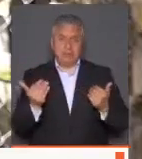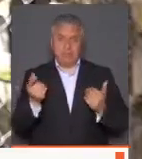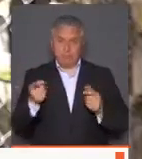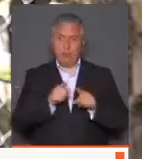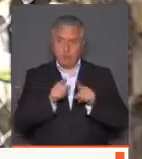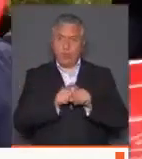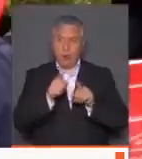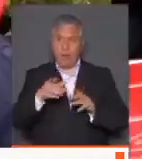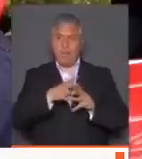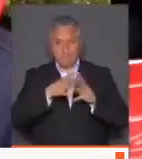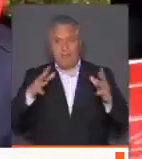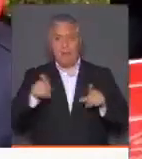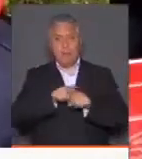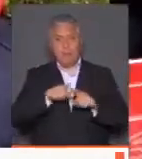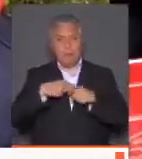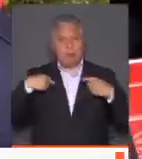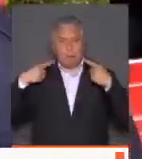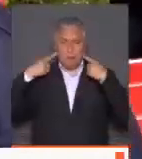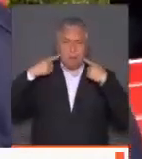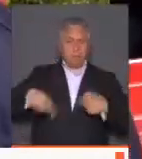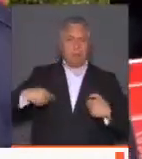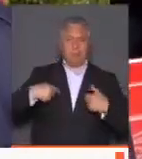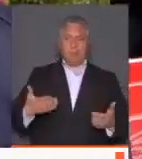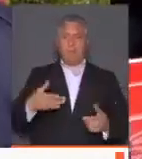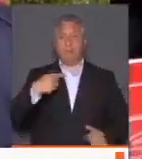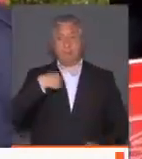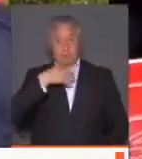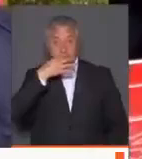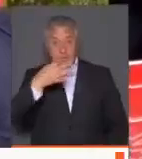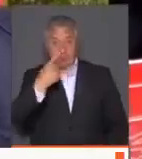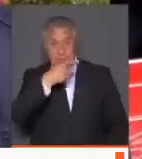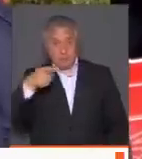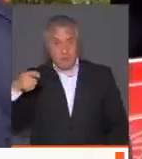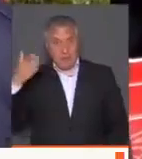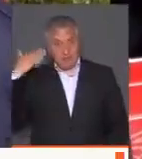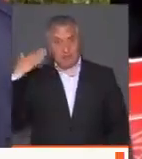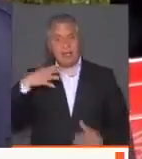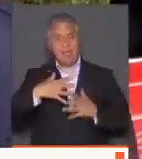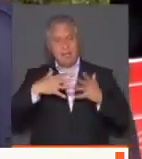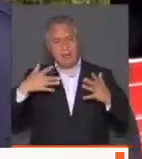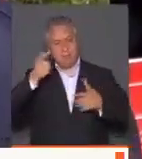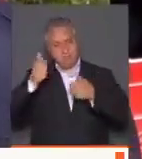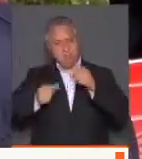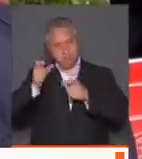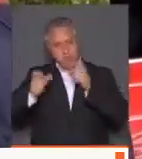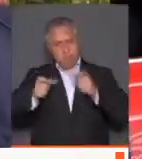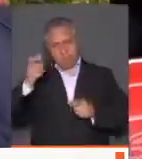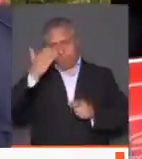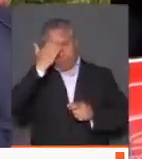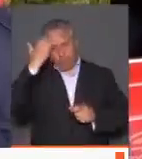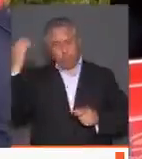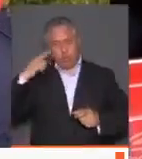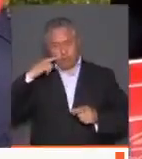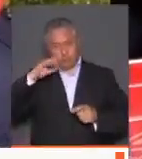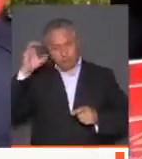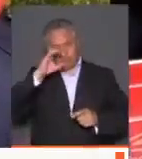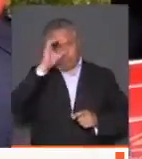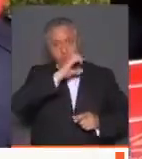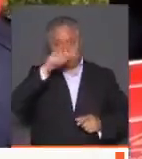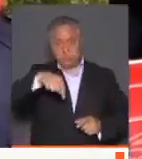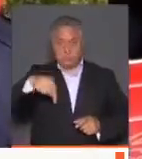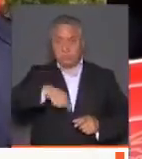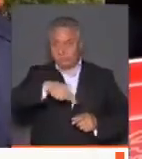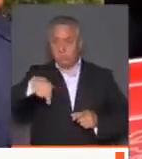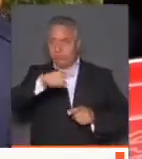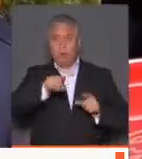nos escuche más como les decía la semana pasada más personal especializado en los temas de búsqueda de acá del sector porque anda